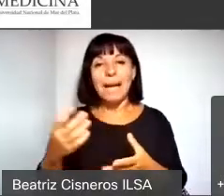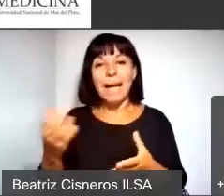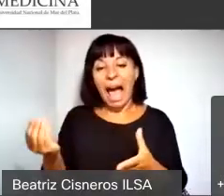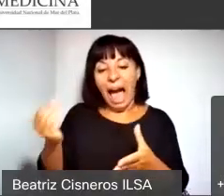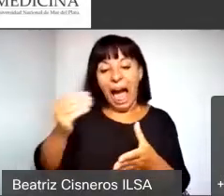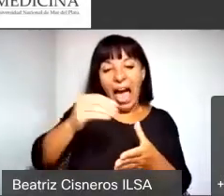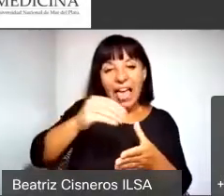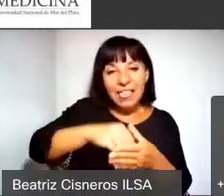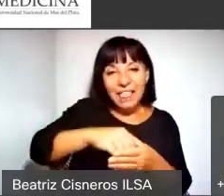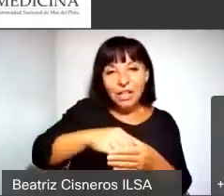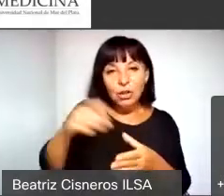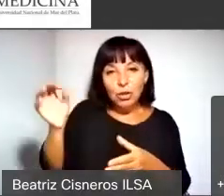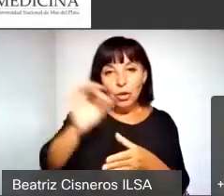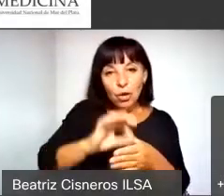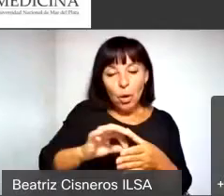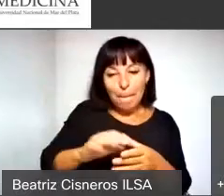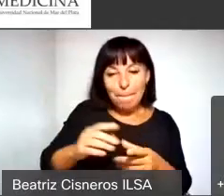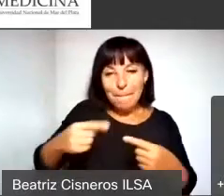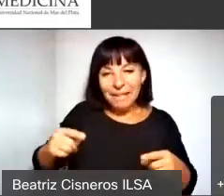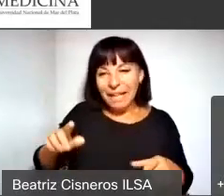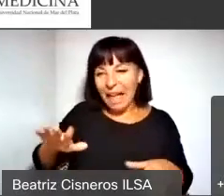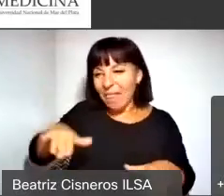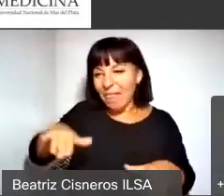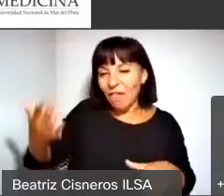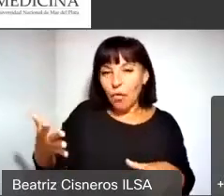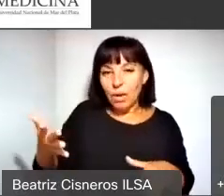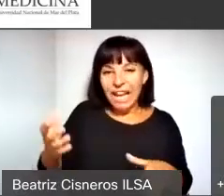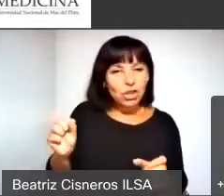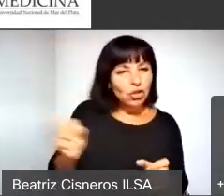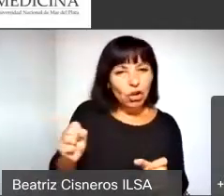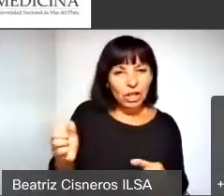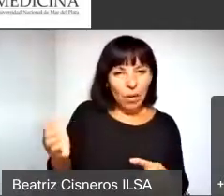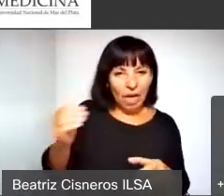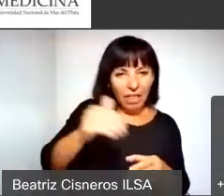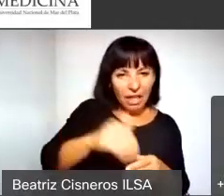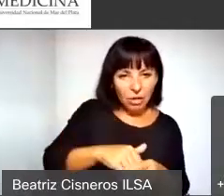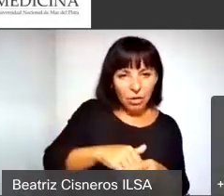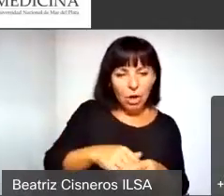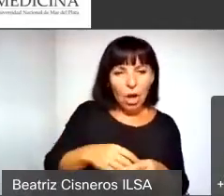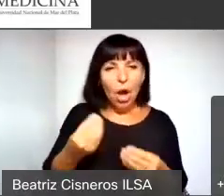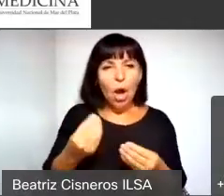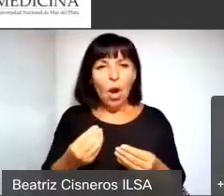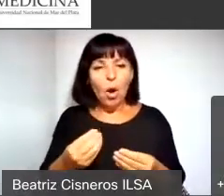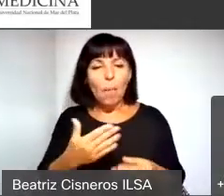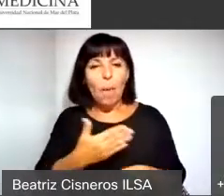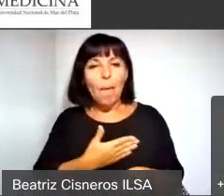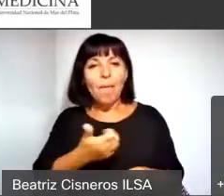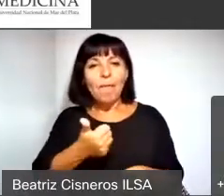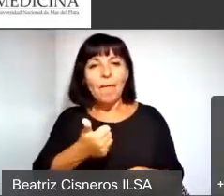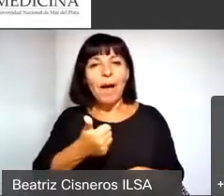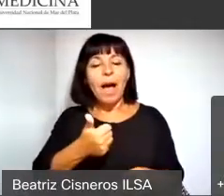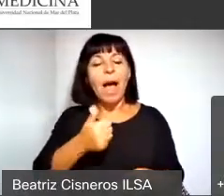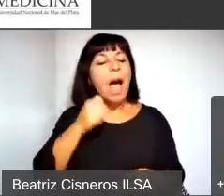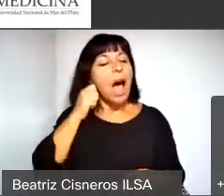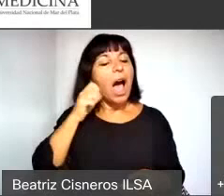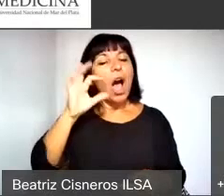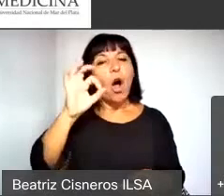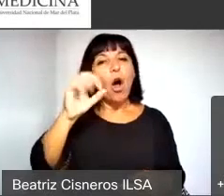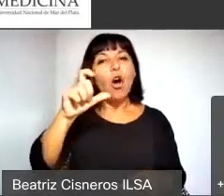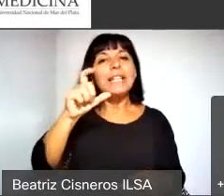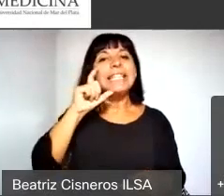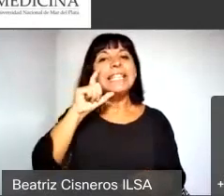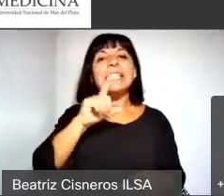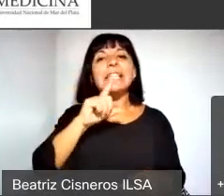incorporando material foráneo sólido. ¿Cómo toma lugar la fagocitosis? Hoy habíamos hablado de fagocitosis, de cuando